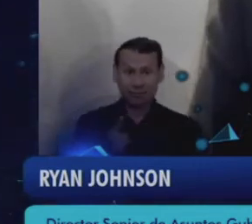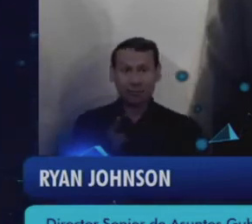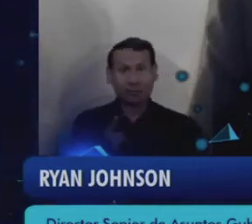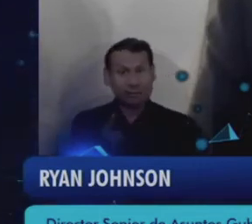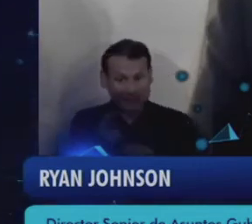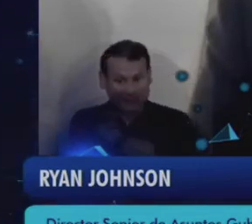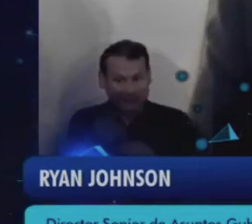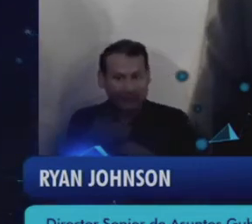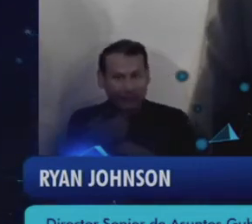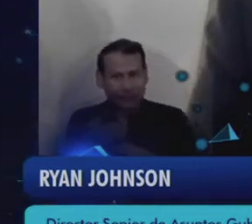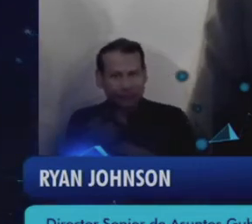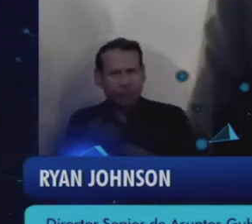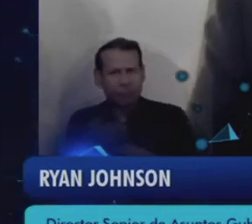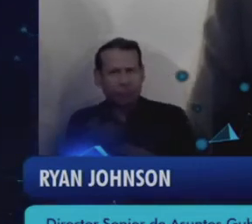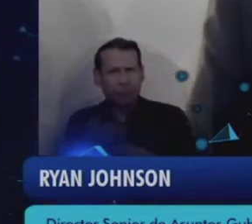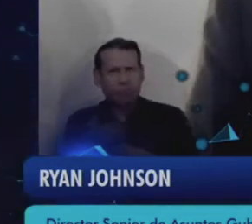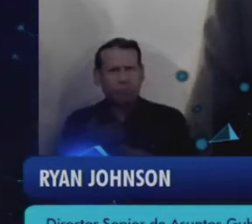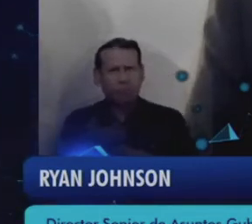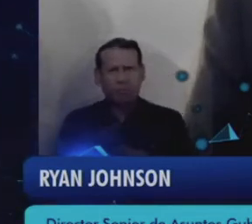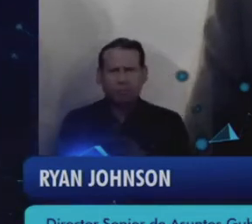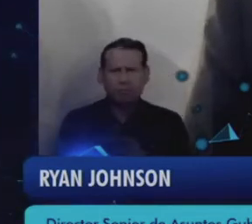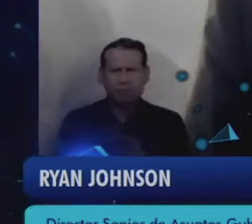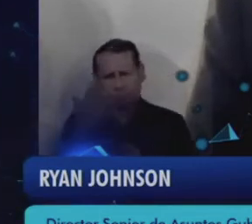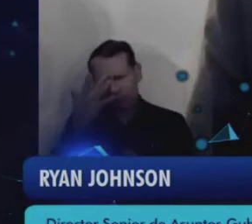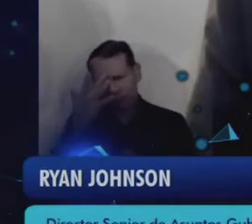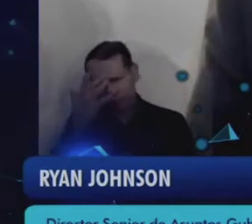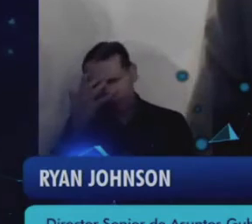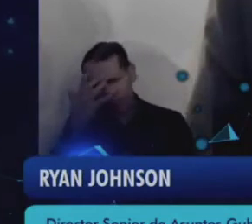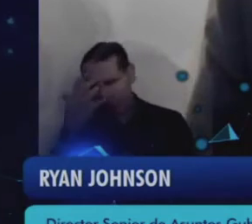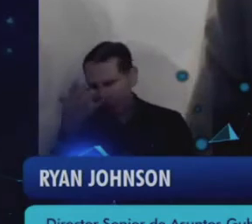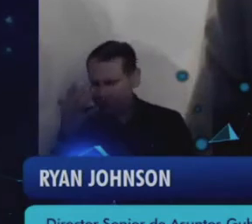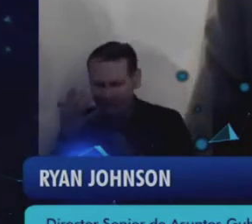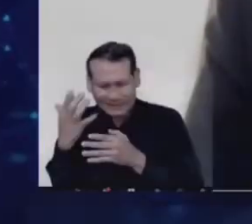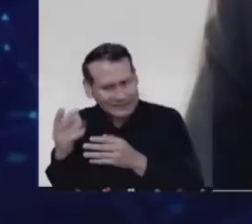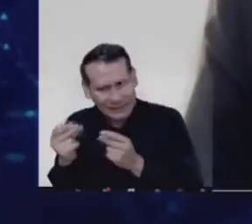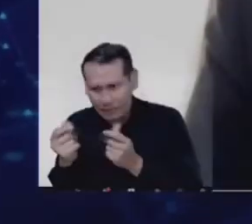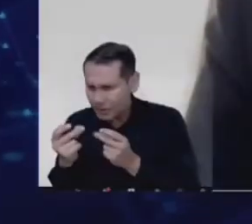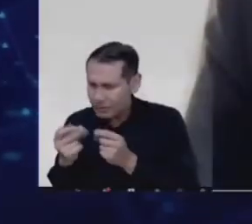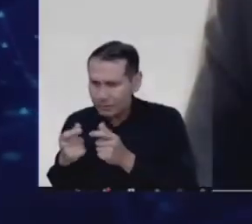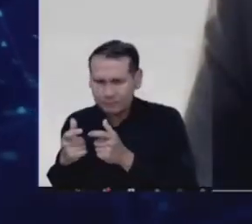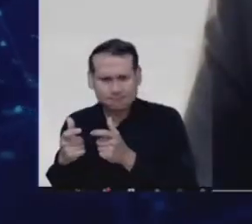despliegue rápido de varios cientos o miles de terminales en un breve tiempo.